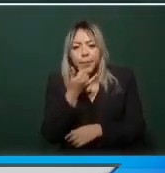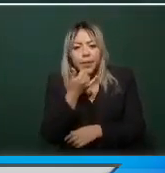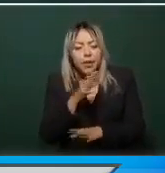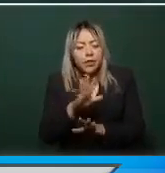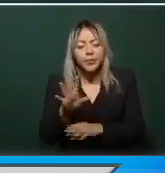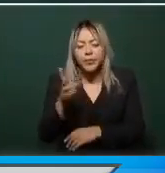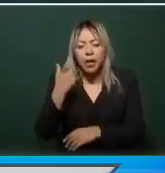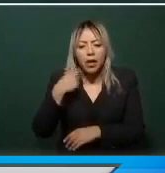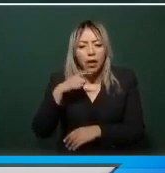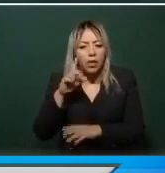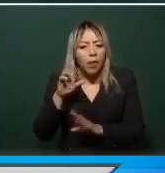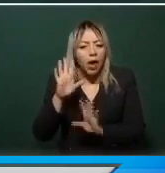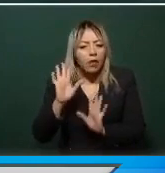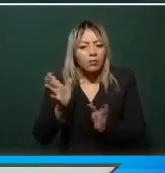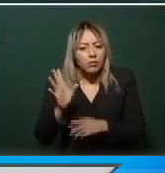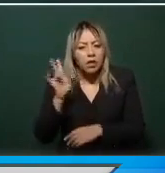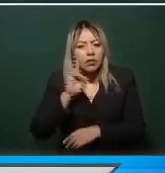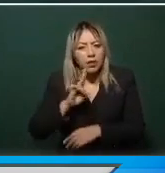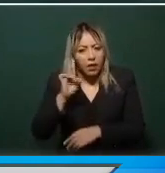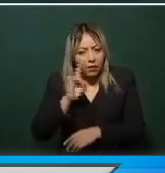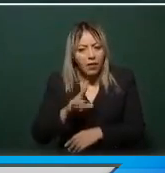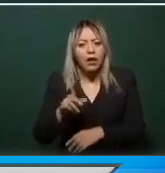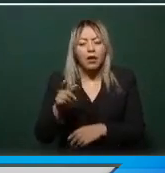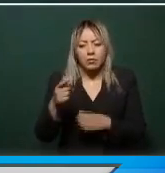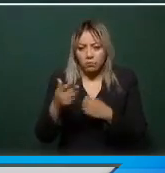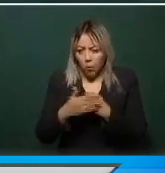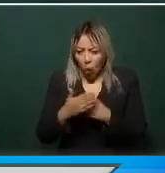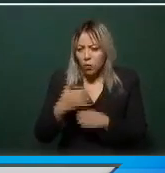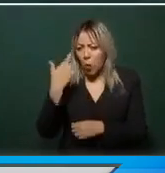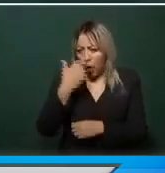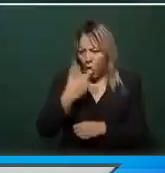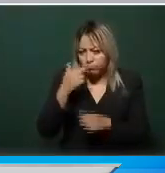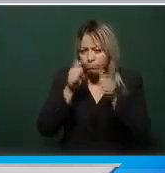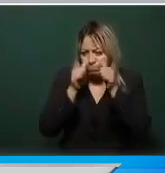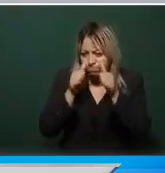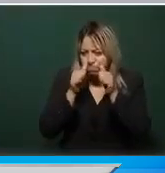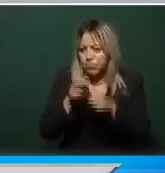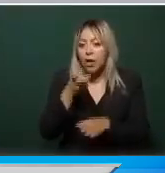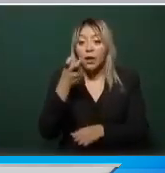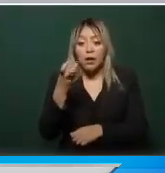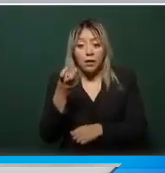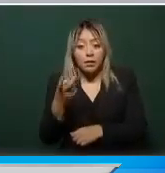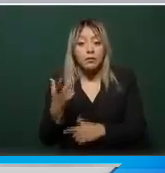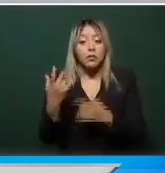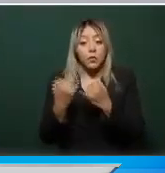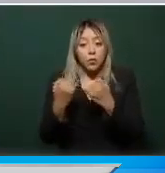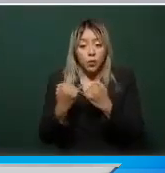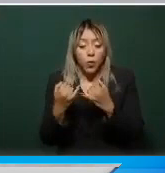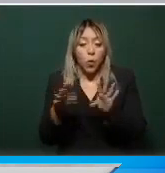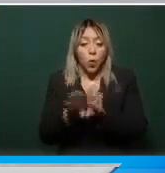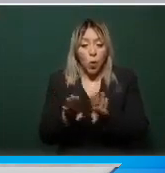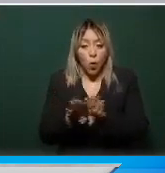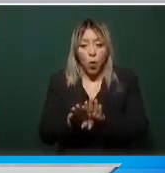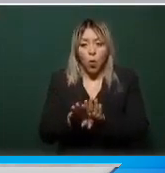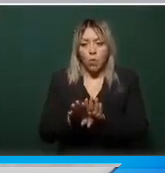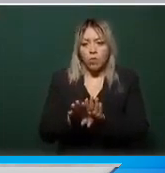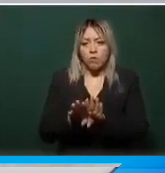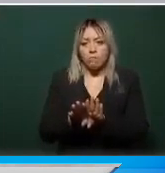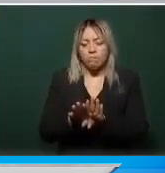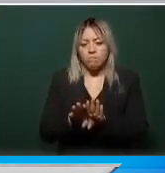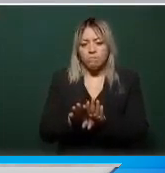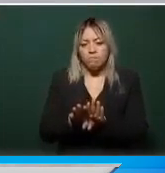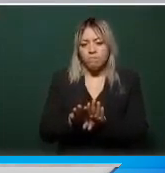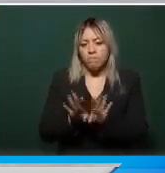está viendo, es una situación que tiene que ver también para ubicarnos,